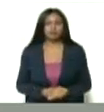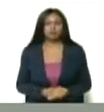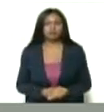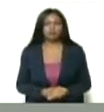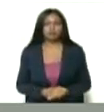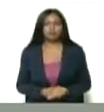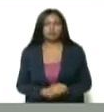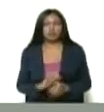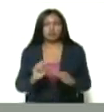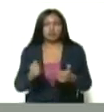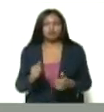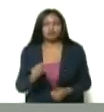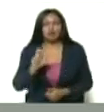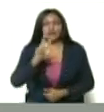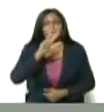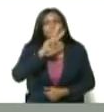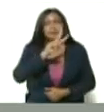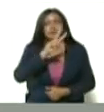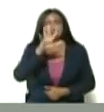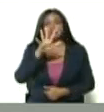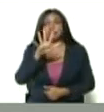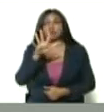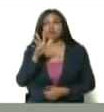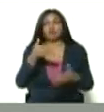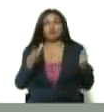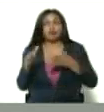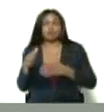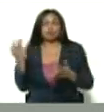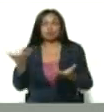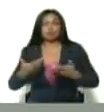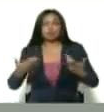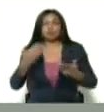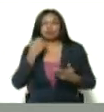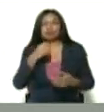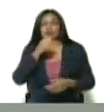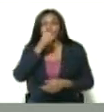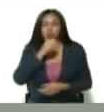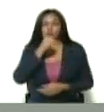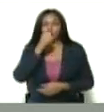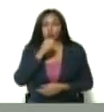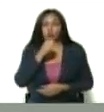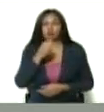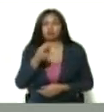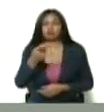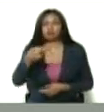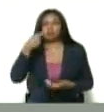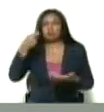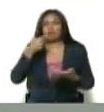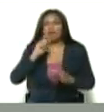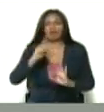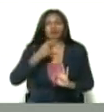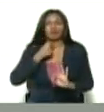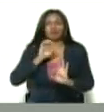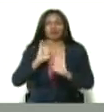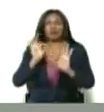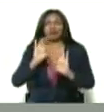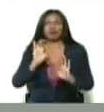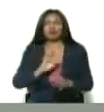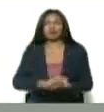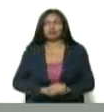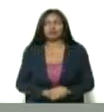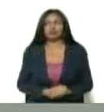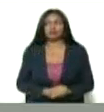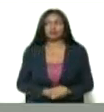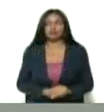Inició los síntomas el 25 de marzo, fiebre, tos seca, pérdida del gusto y del apetito. Estaba